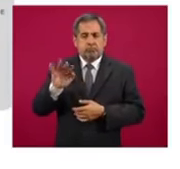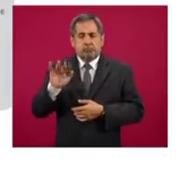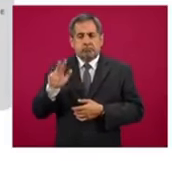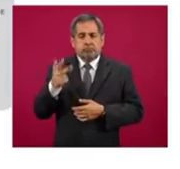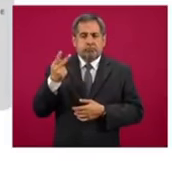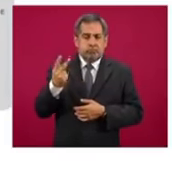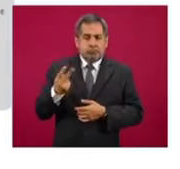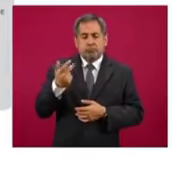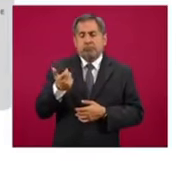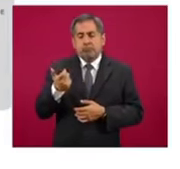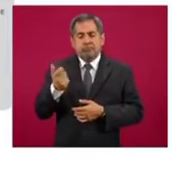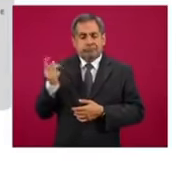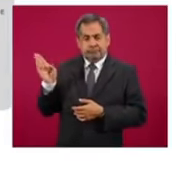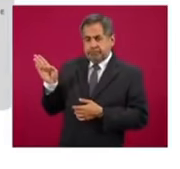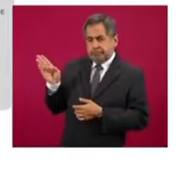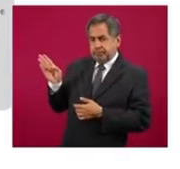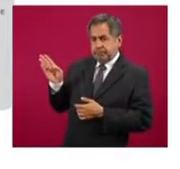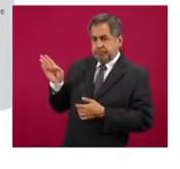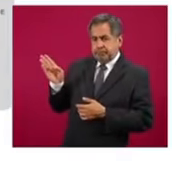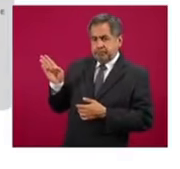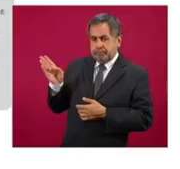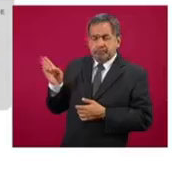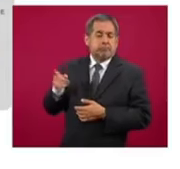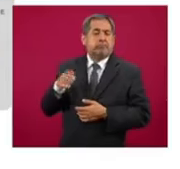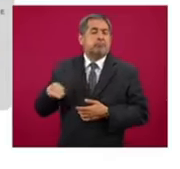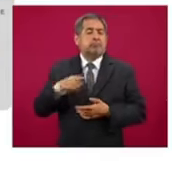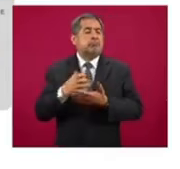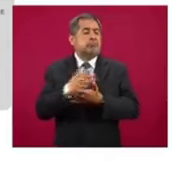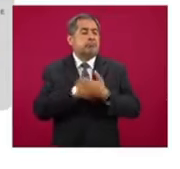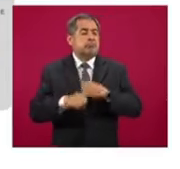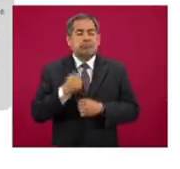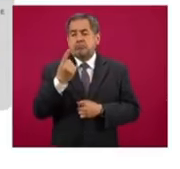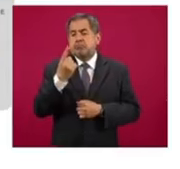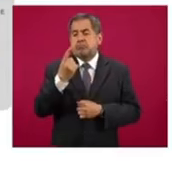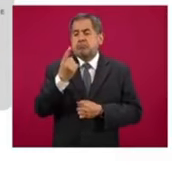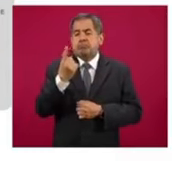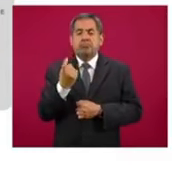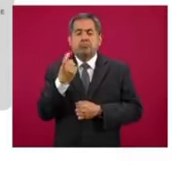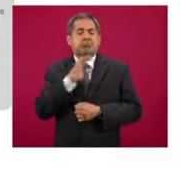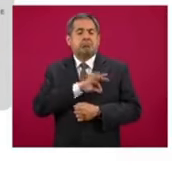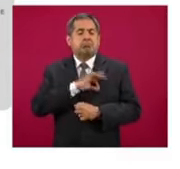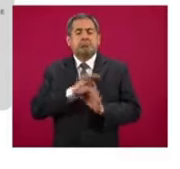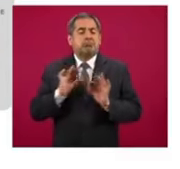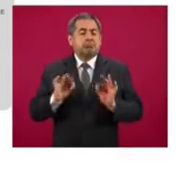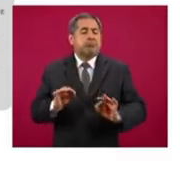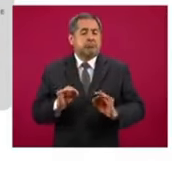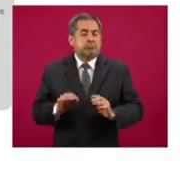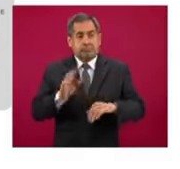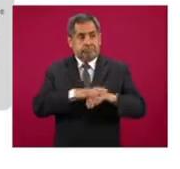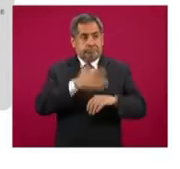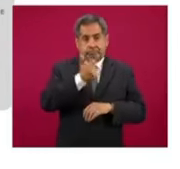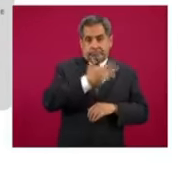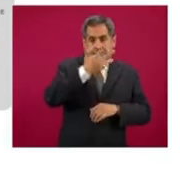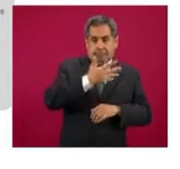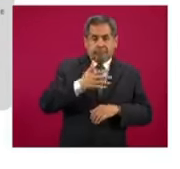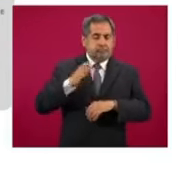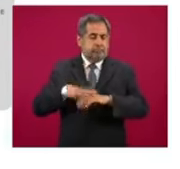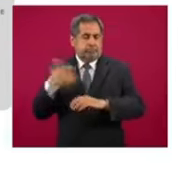litro 1 p 41av de margen ahí pueden ver ustedes la gran diferencia entre el más caro y el más